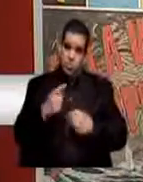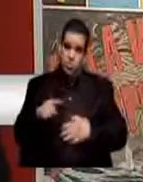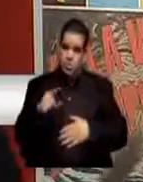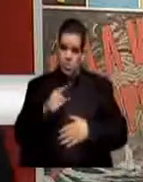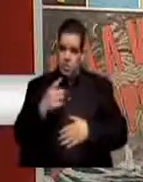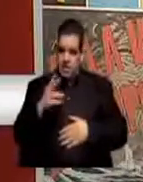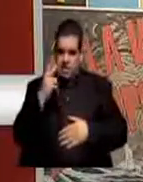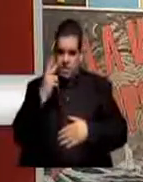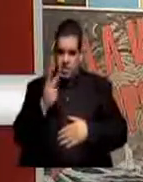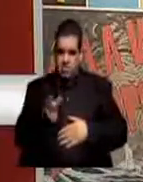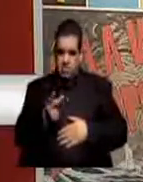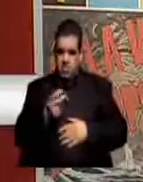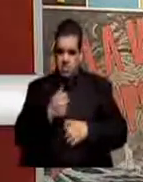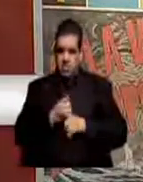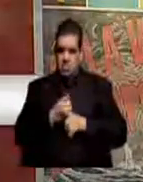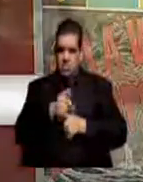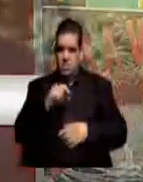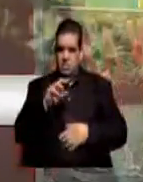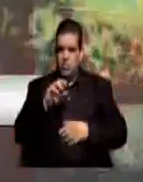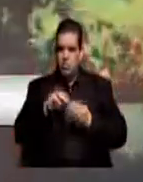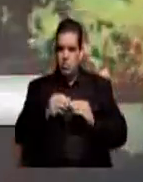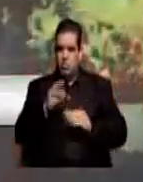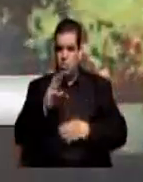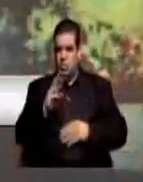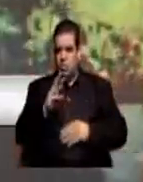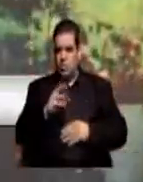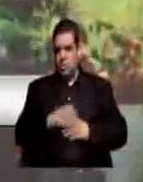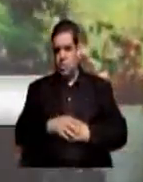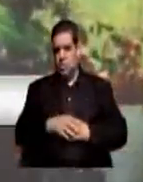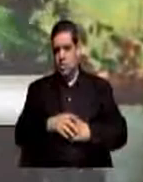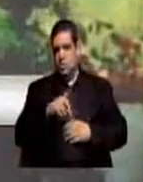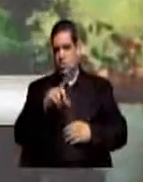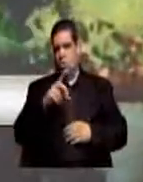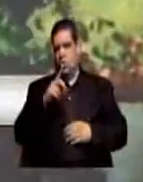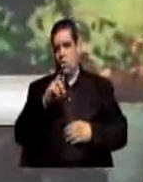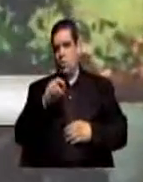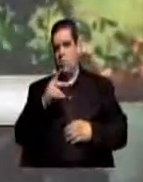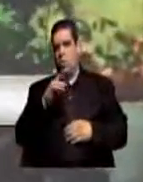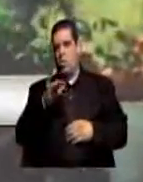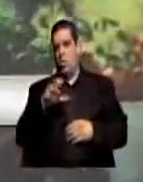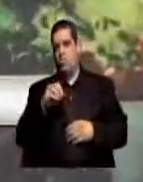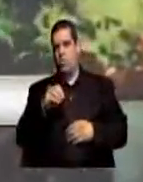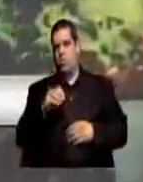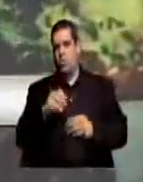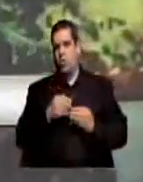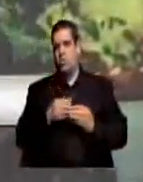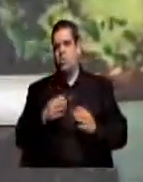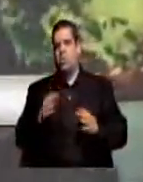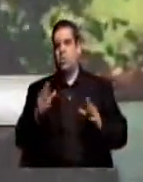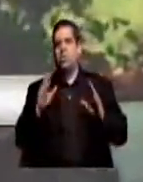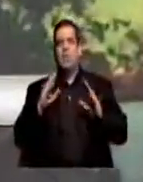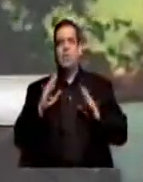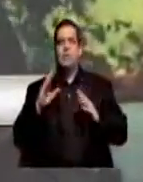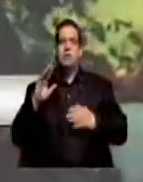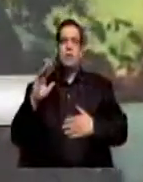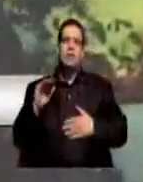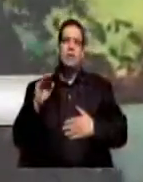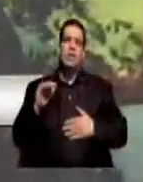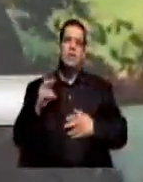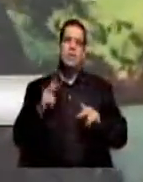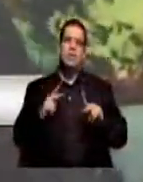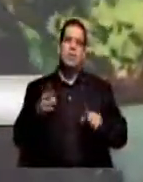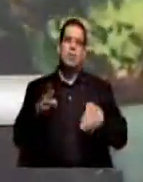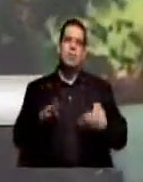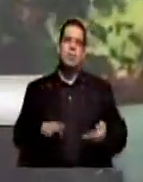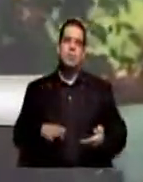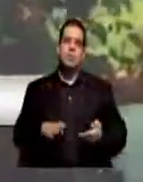habrán visto por el propio Canal 6. Uno era Don Procopio, el despedidor de duelo, el famoso despedidor de duelo de los campos de